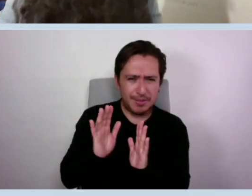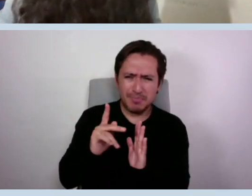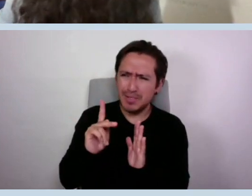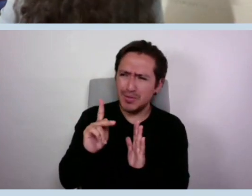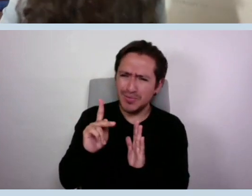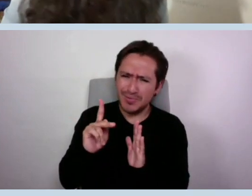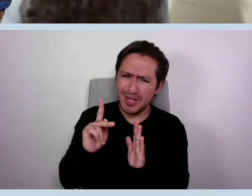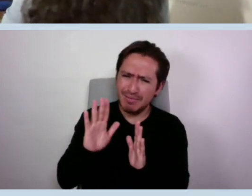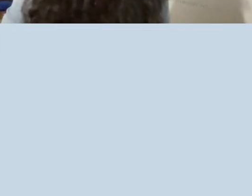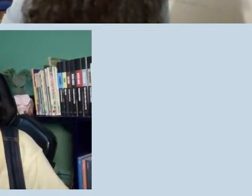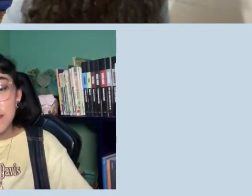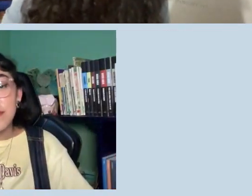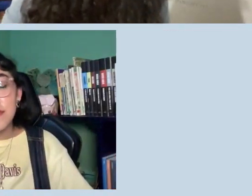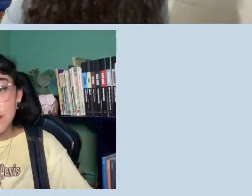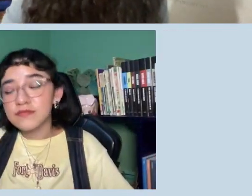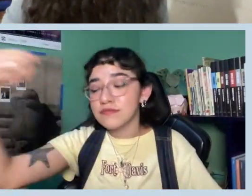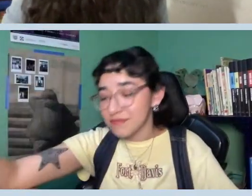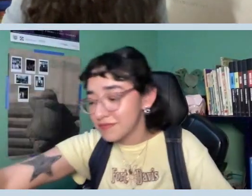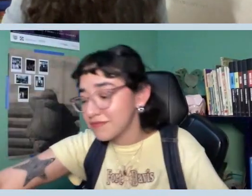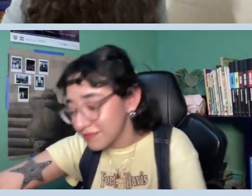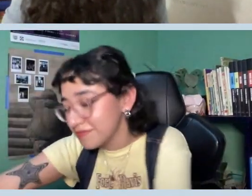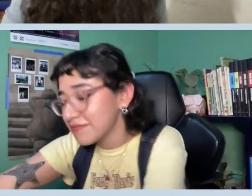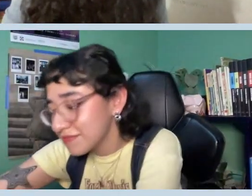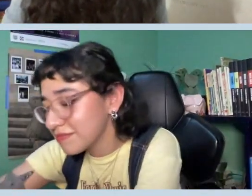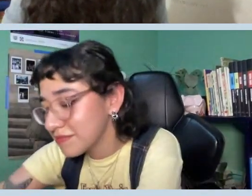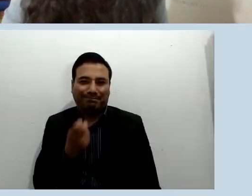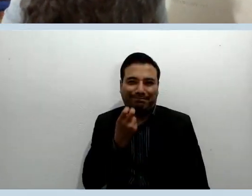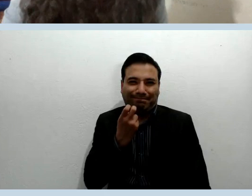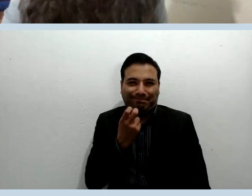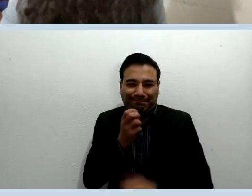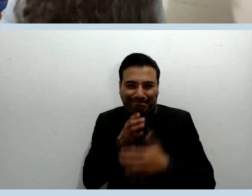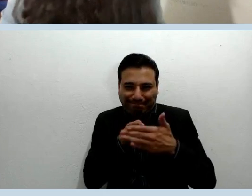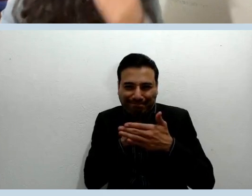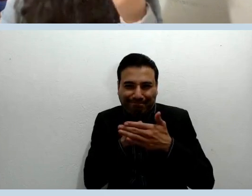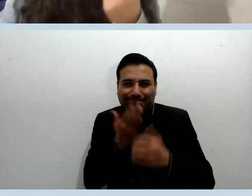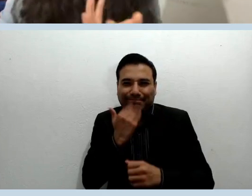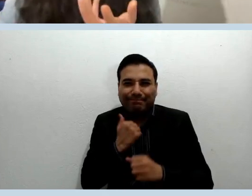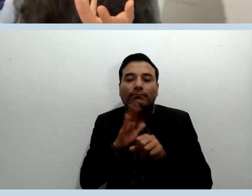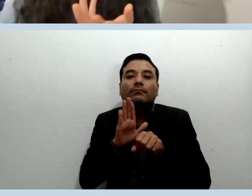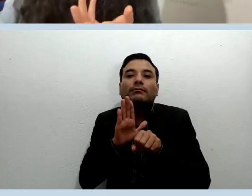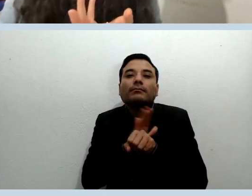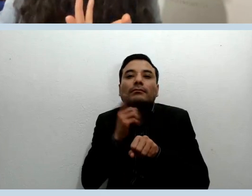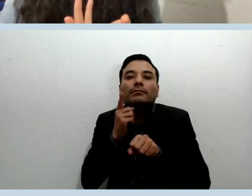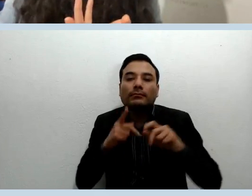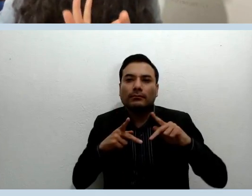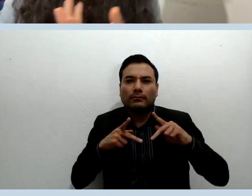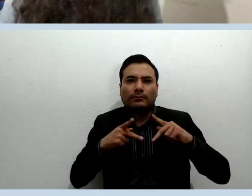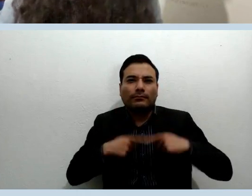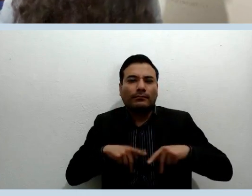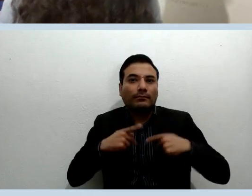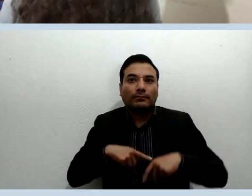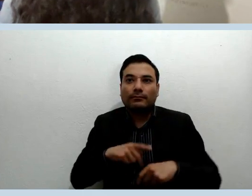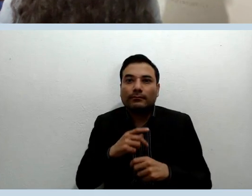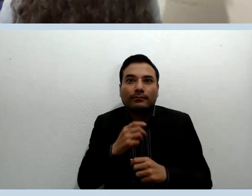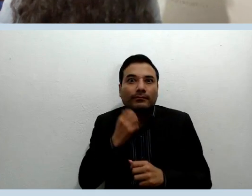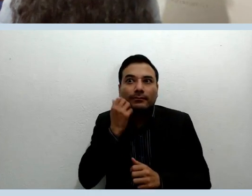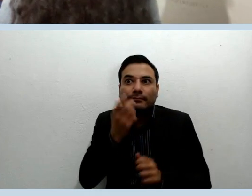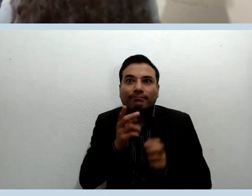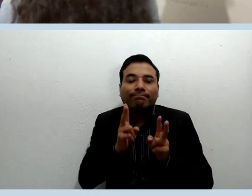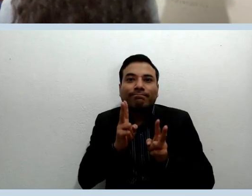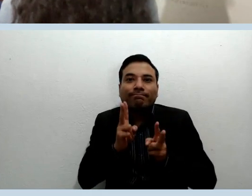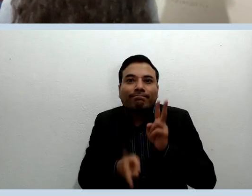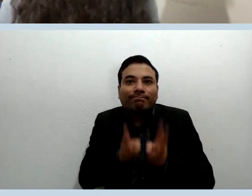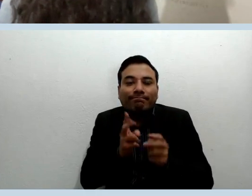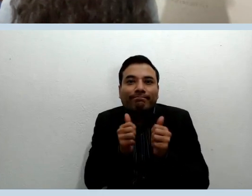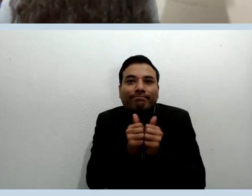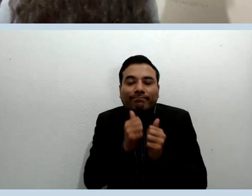imaginaria porque la mayoría de las personas están super entusiasmadas de hablar con